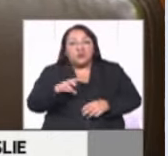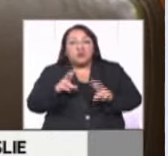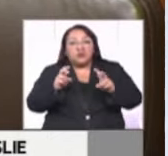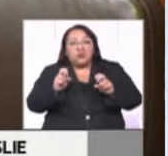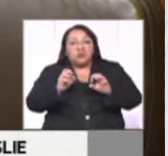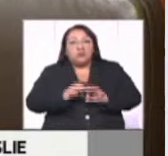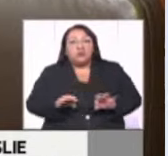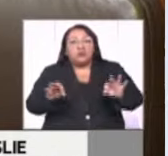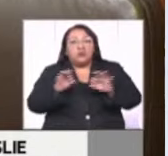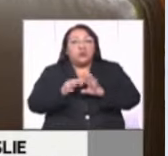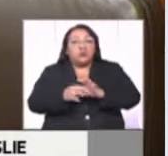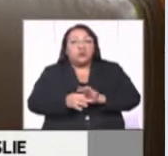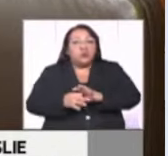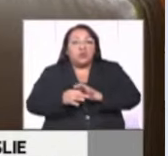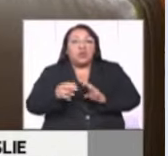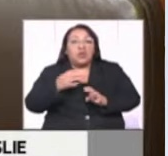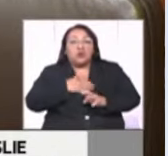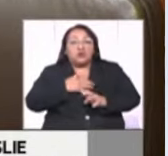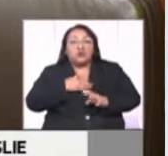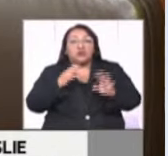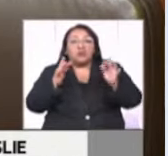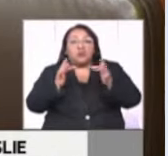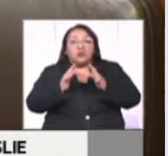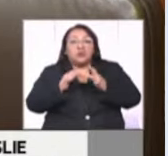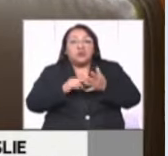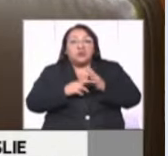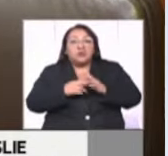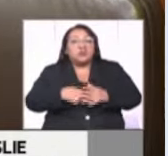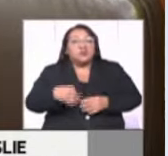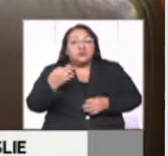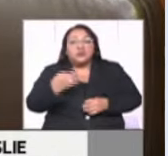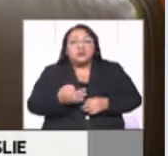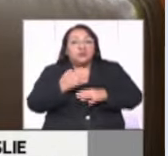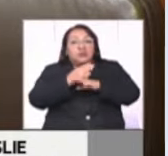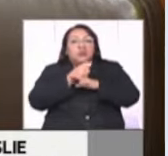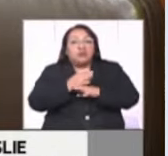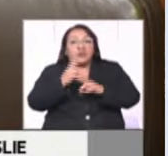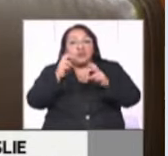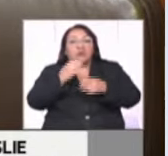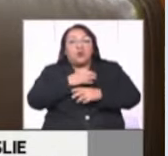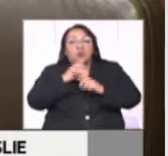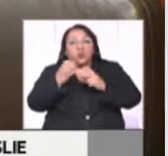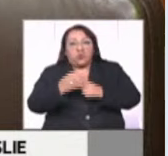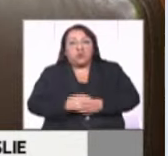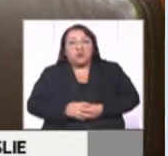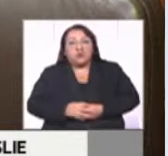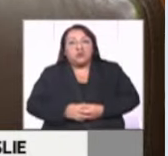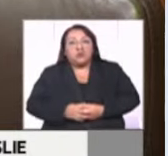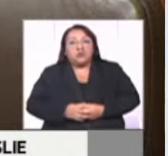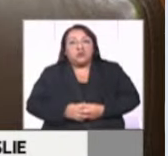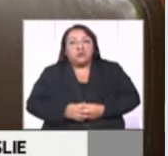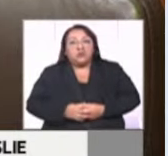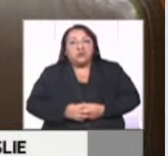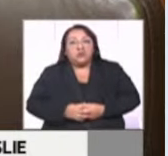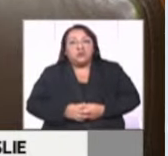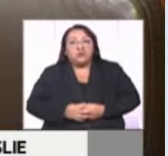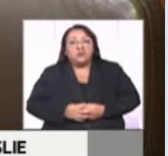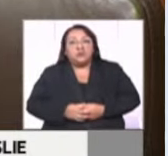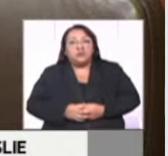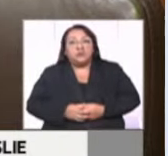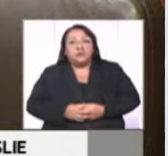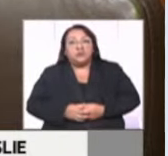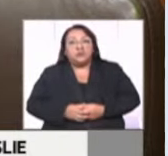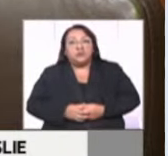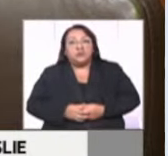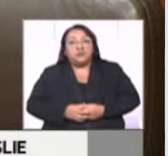que unánimemente nos vincula, ha sido siempre la defensa del patrimonio cultural. Por eso es que hay una lucha histórica en